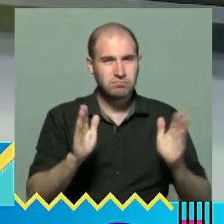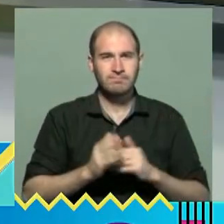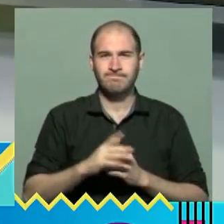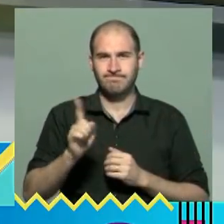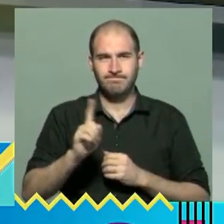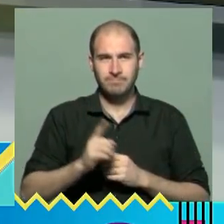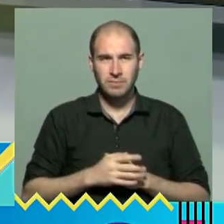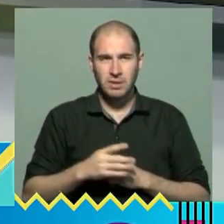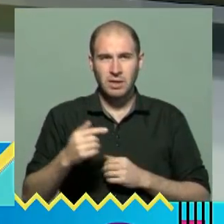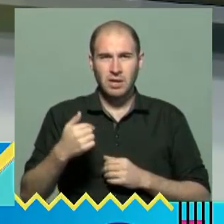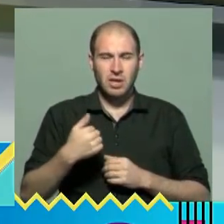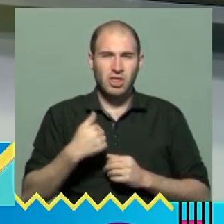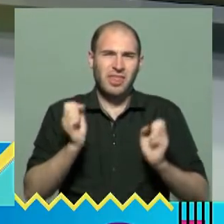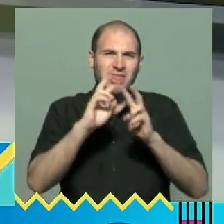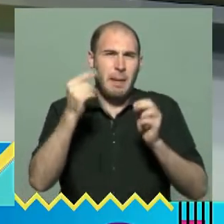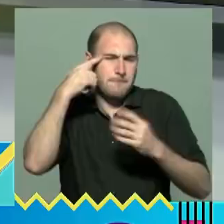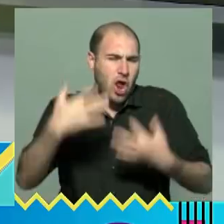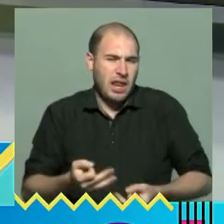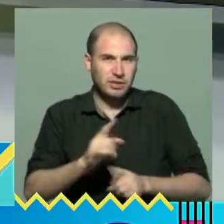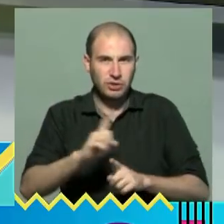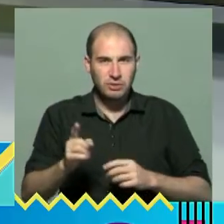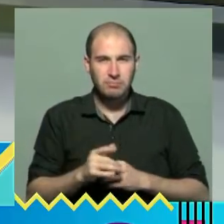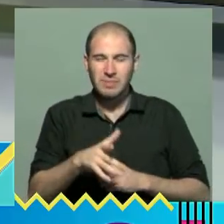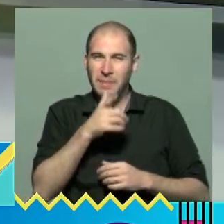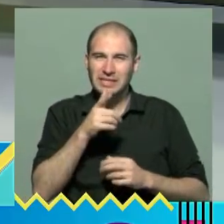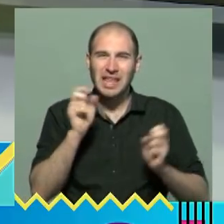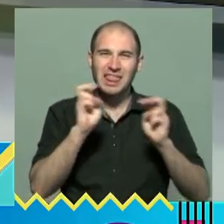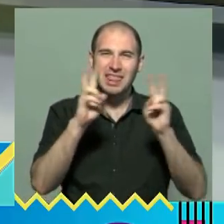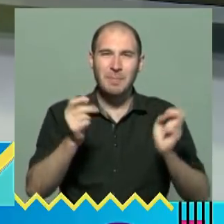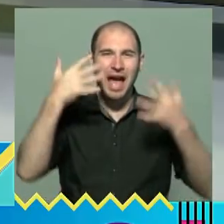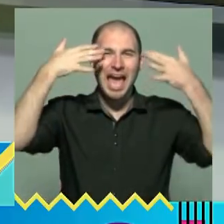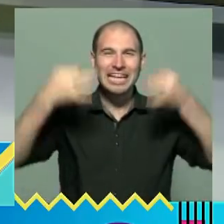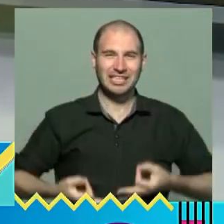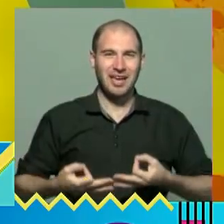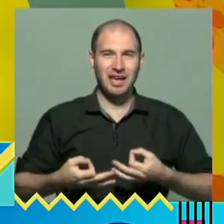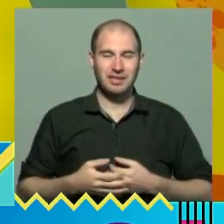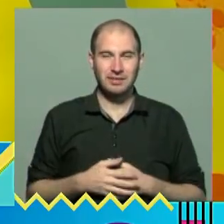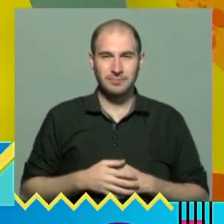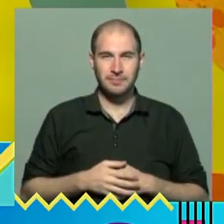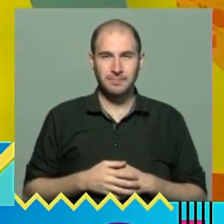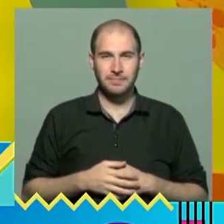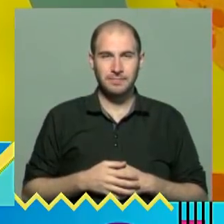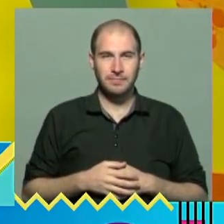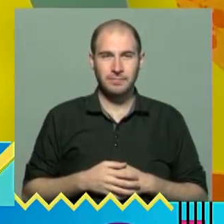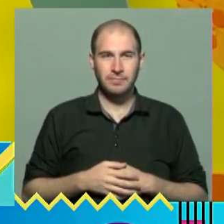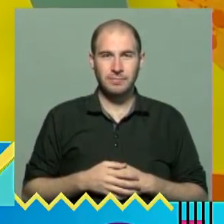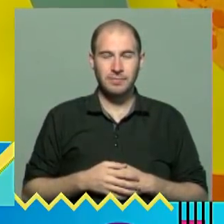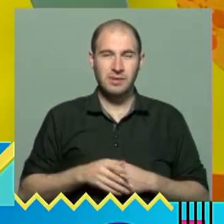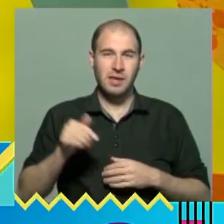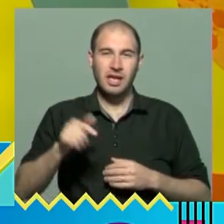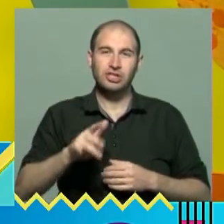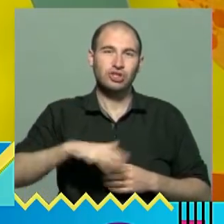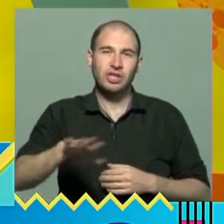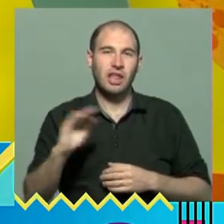por supuesto, yo no creo que sea una cuestión moral, creo que es más bien una cuestión ética y que afecta a toda